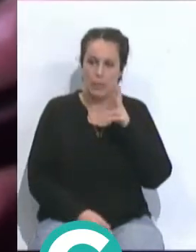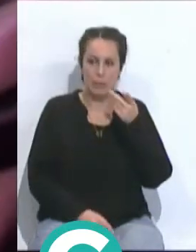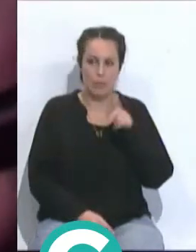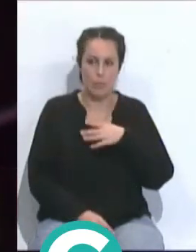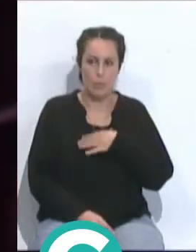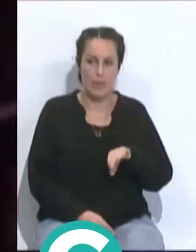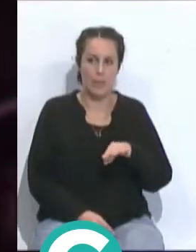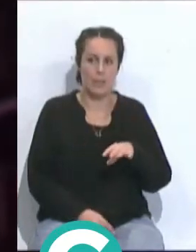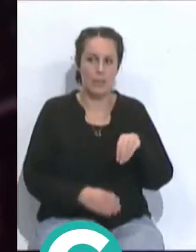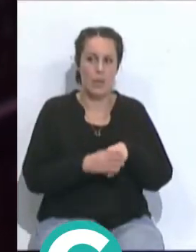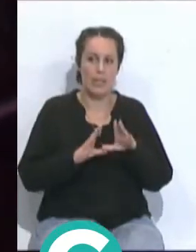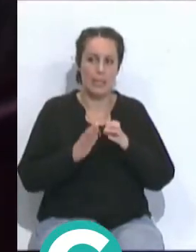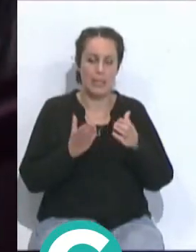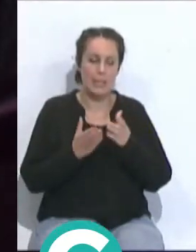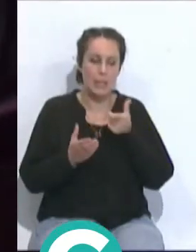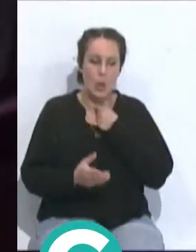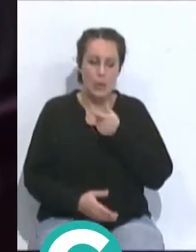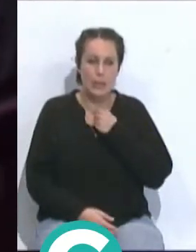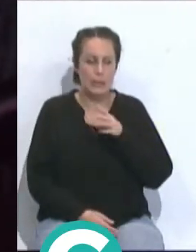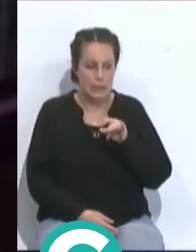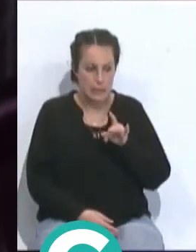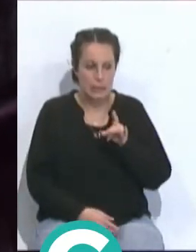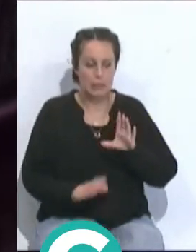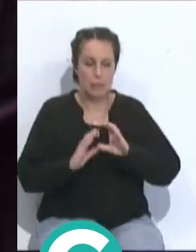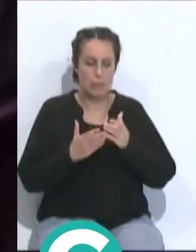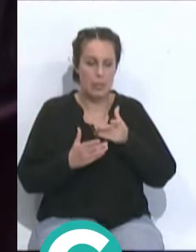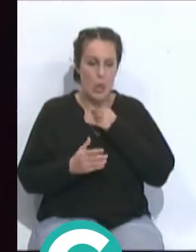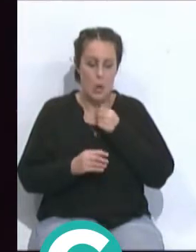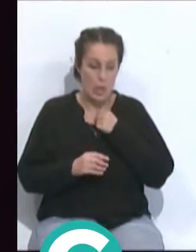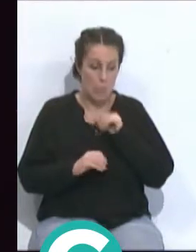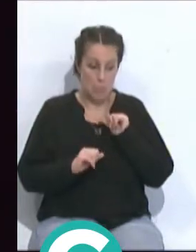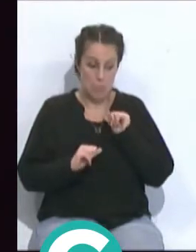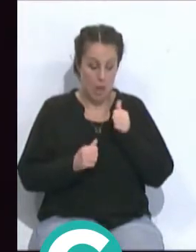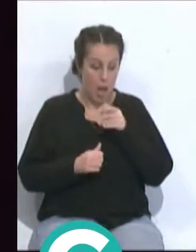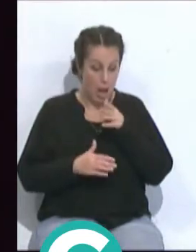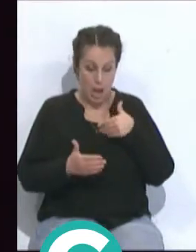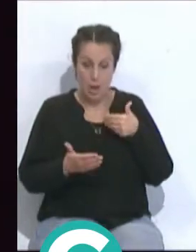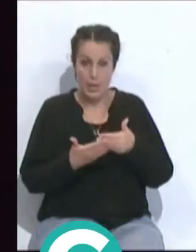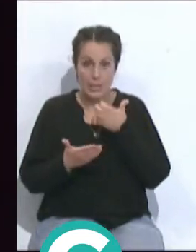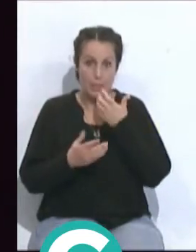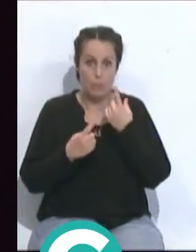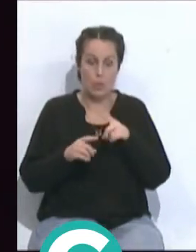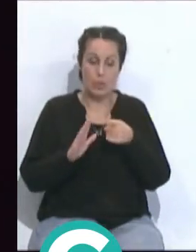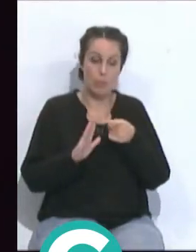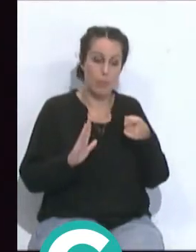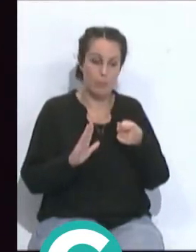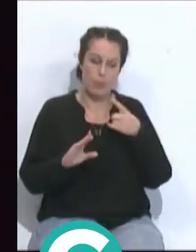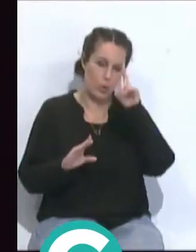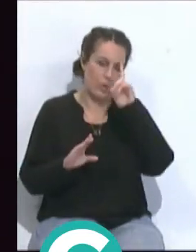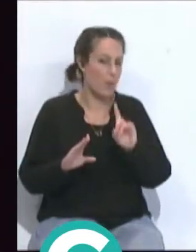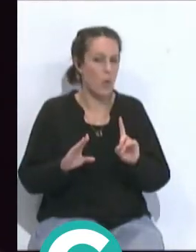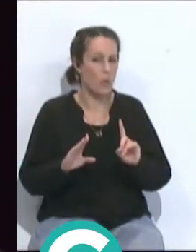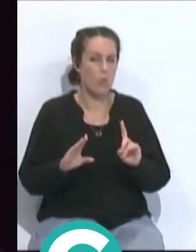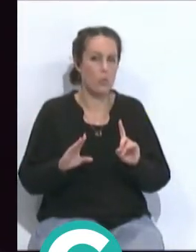¿no? En la chirigota, perfectamente, ¿no? Sí, desde su primera chirigota hasta ahora podríamos, si quitáramos la música, no sabríamos